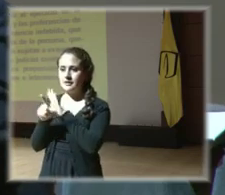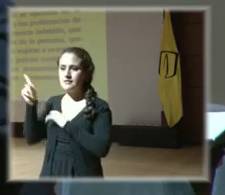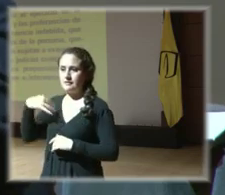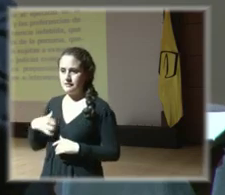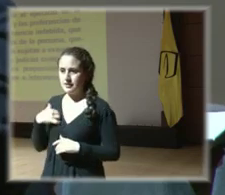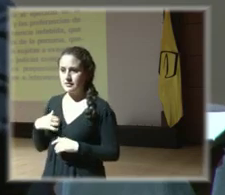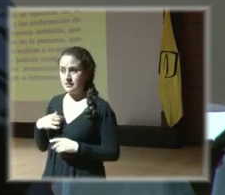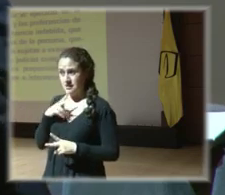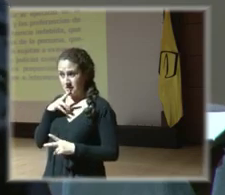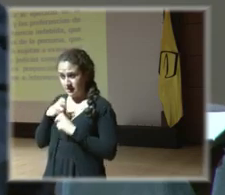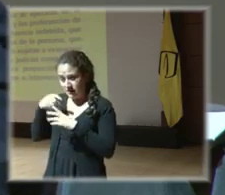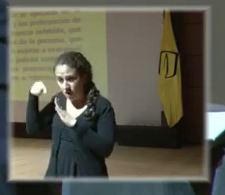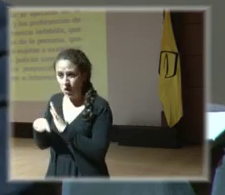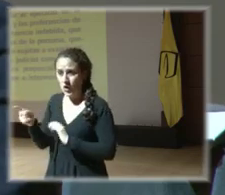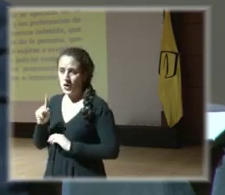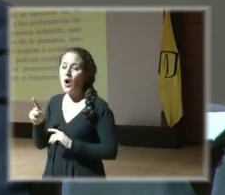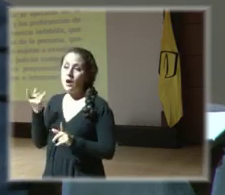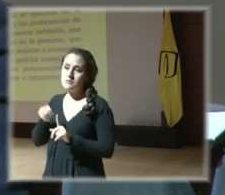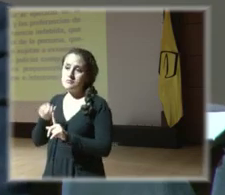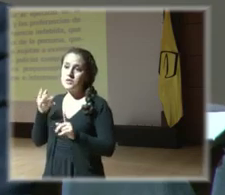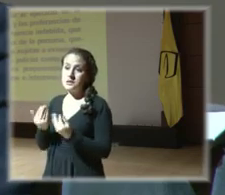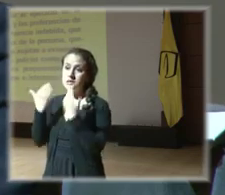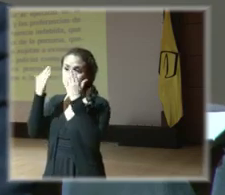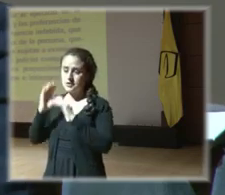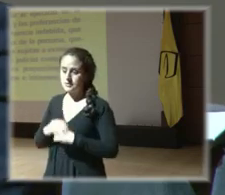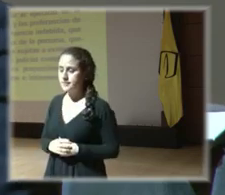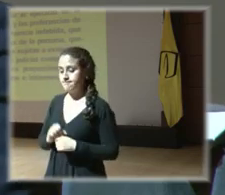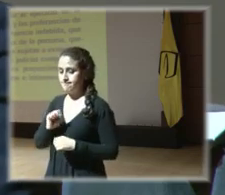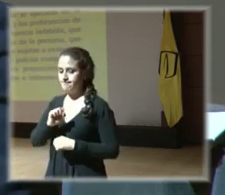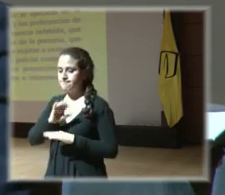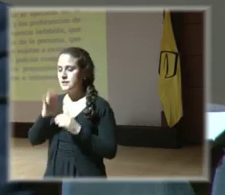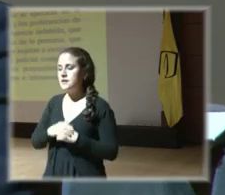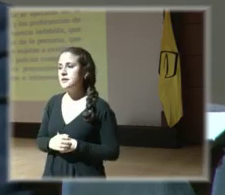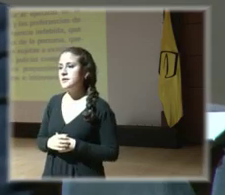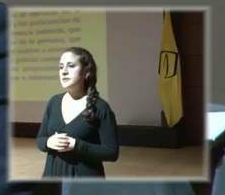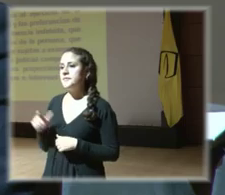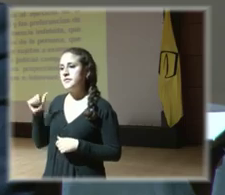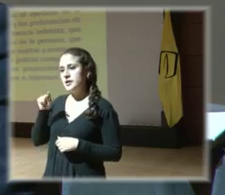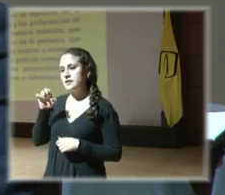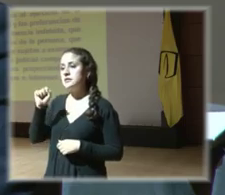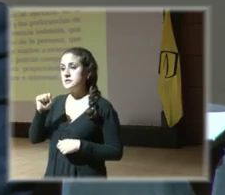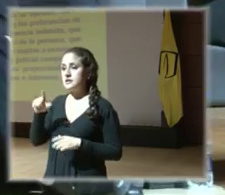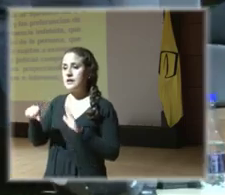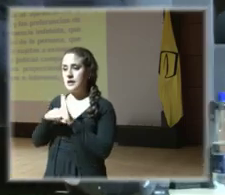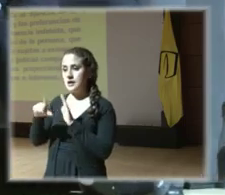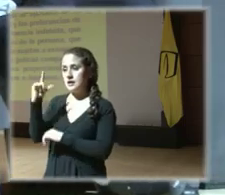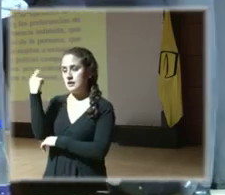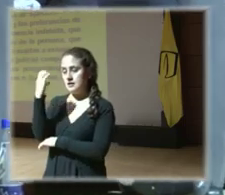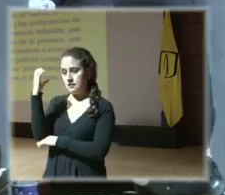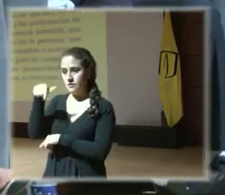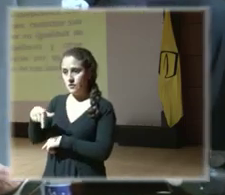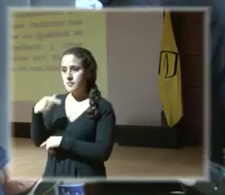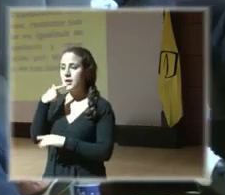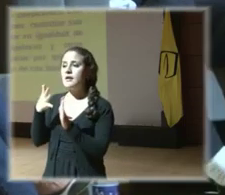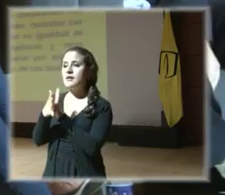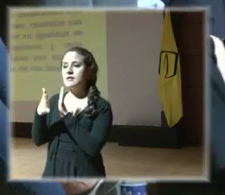no demasiado compleja, pero que tiene un impacto real importante. Claro. De hecho, sí, también la ley colombiana contempla la